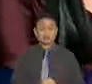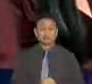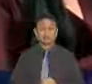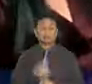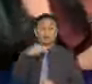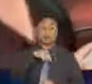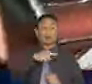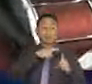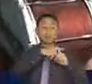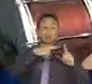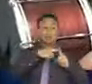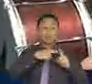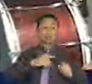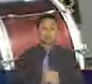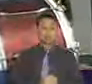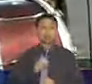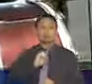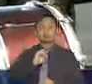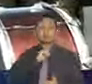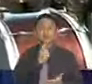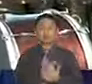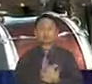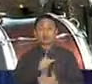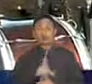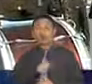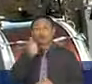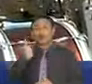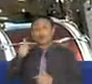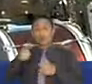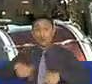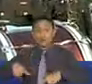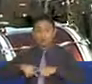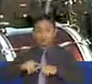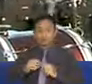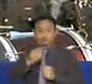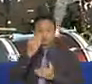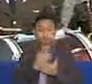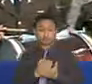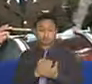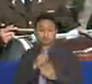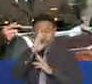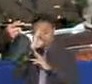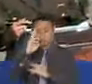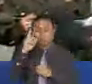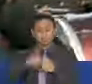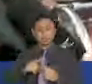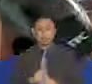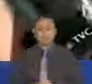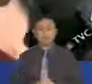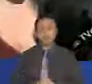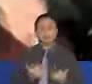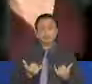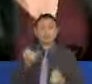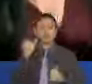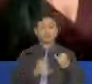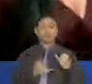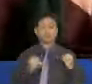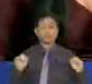elementos Aquí sí en este momento la banda Igualmente está cubriendo otro tipo de eventos en homenaje a la carita de Dios